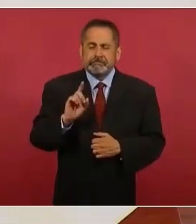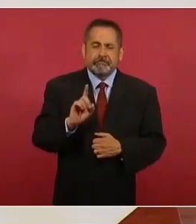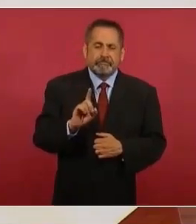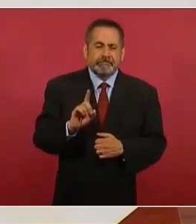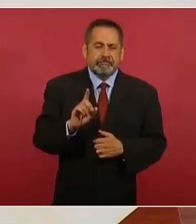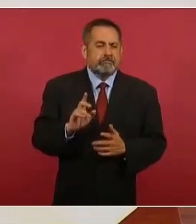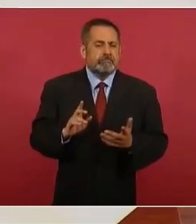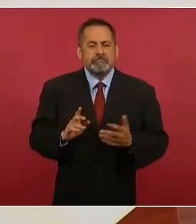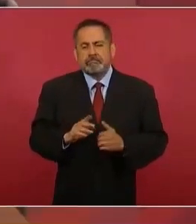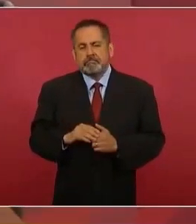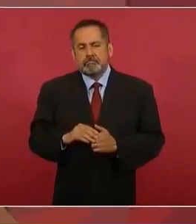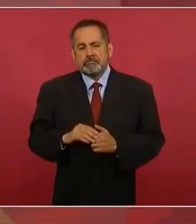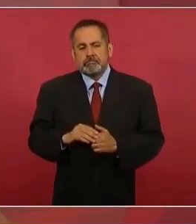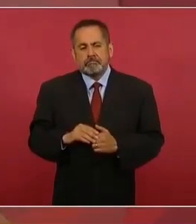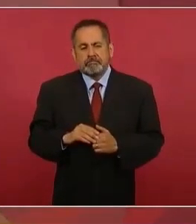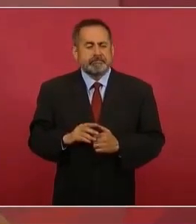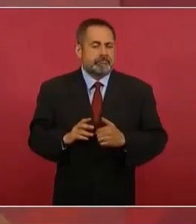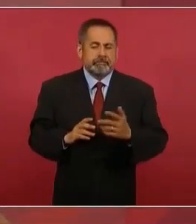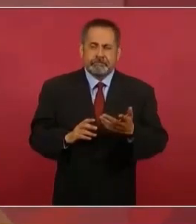Primero,